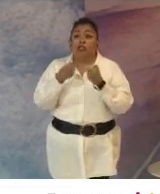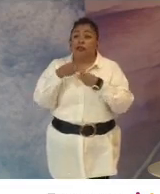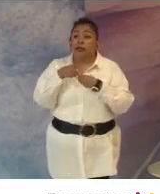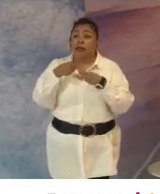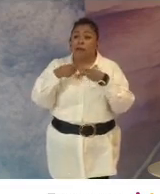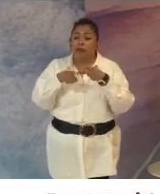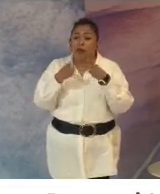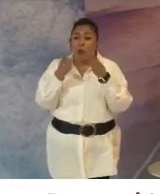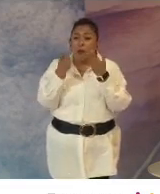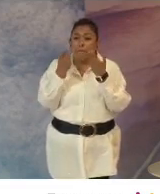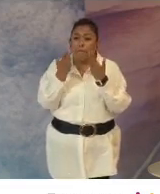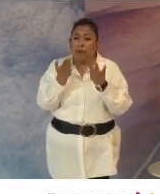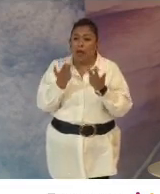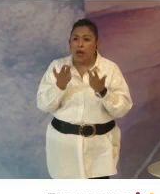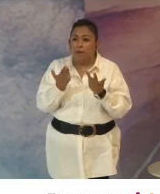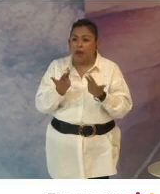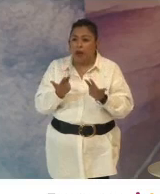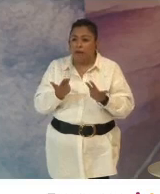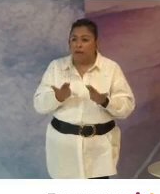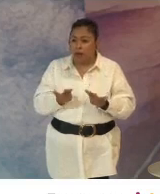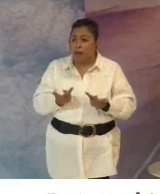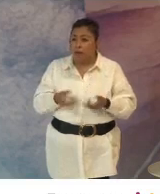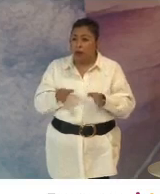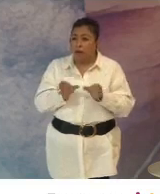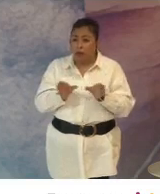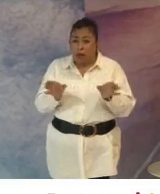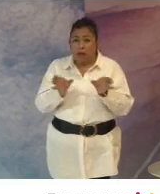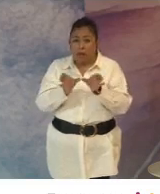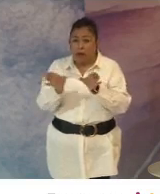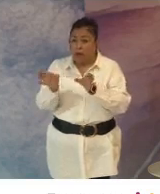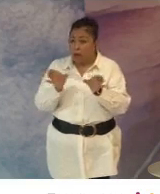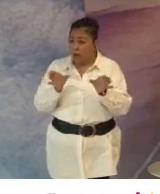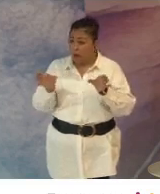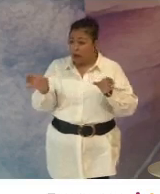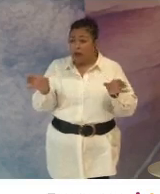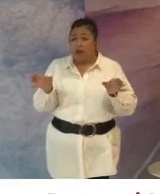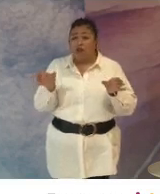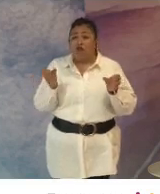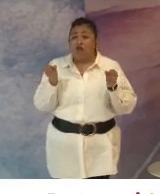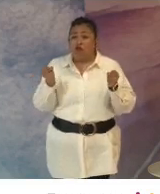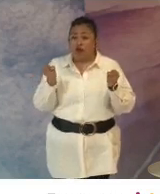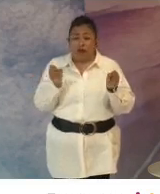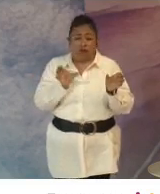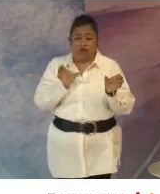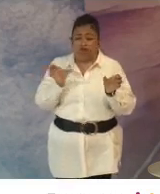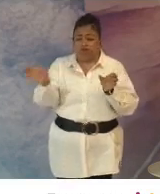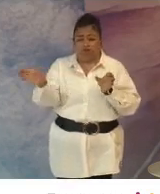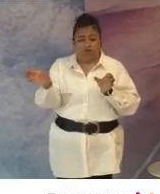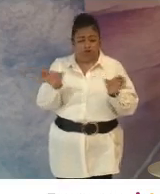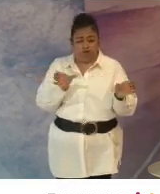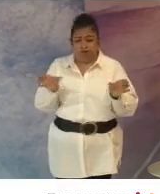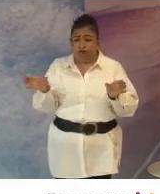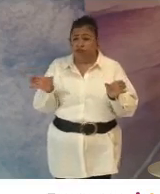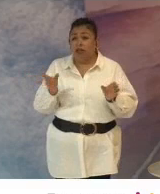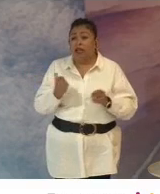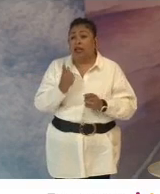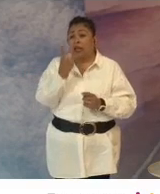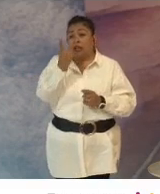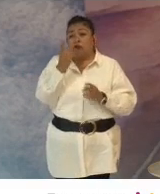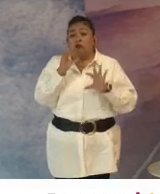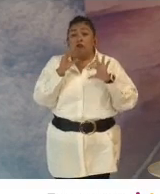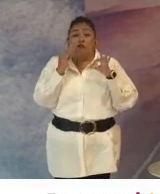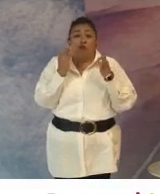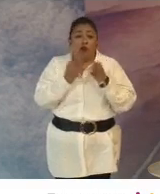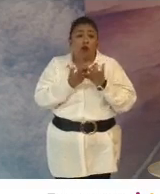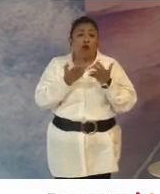empezando a resquebrajarse. Y hay una hiperpolarización que es solo una de las